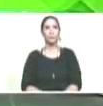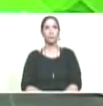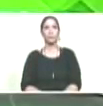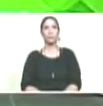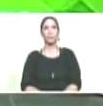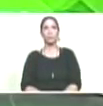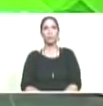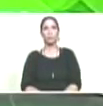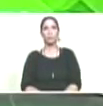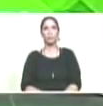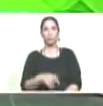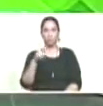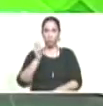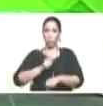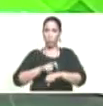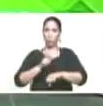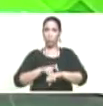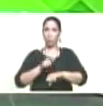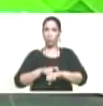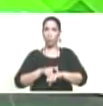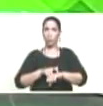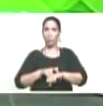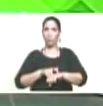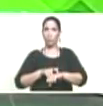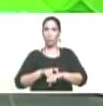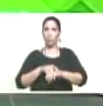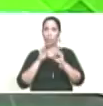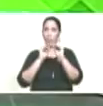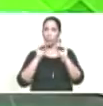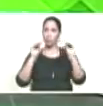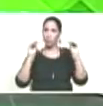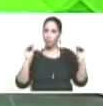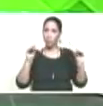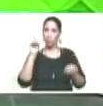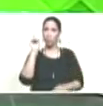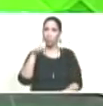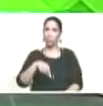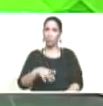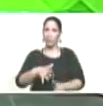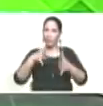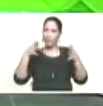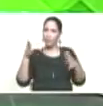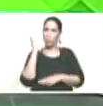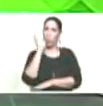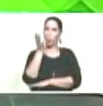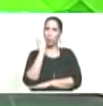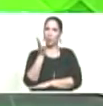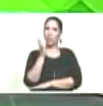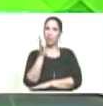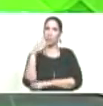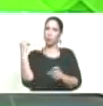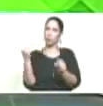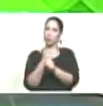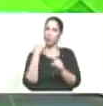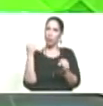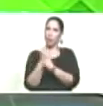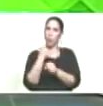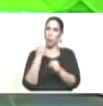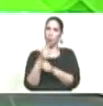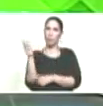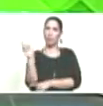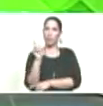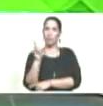porque creo que ha llegado la hora de convocar también un gran congreso de la clase obrera venezolana para el